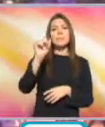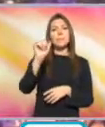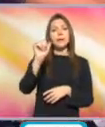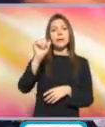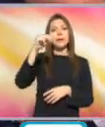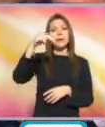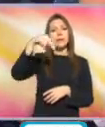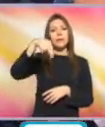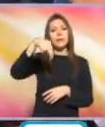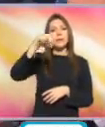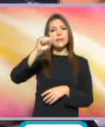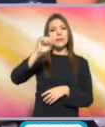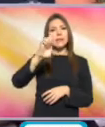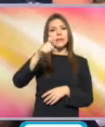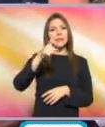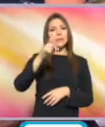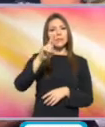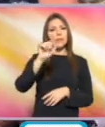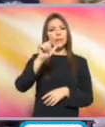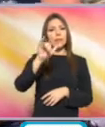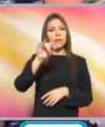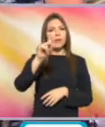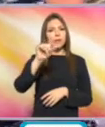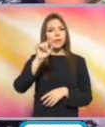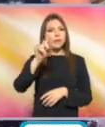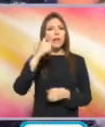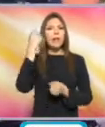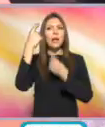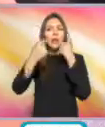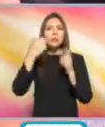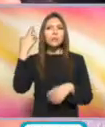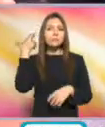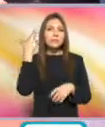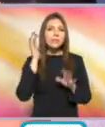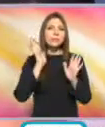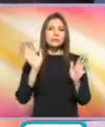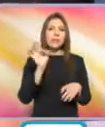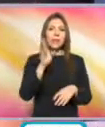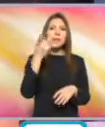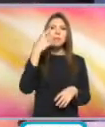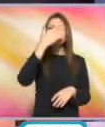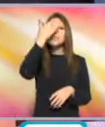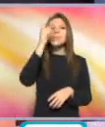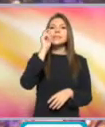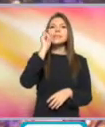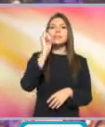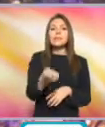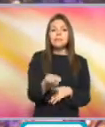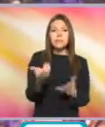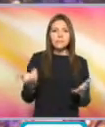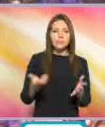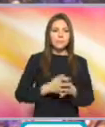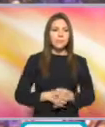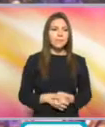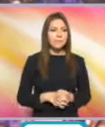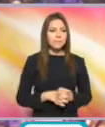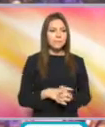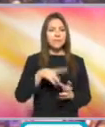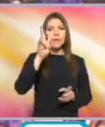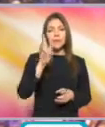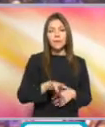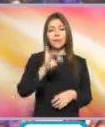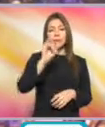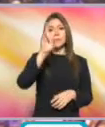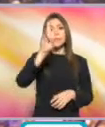de los televidentes ya lo escucharon y no saben de qué se trata como nosotros. Así que tú explícanos. Sí. No, pues fíjate que me parece interesante, decías Enrique,